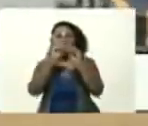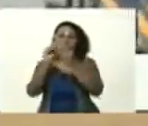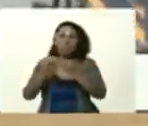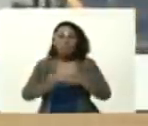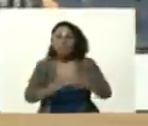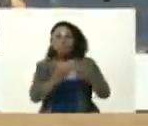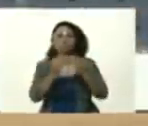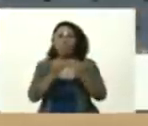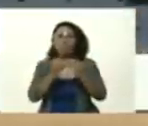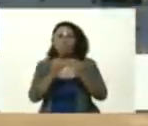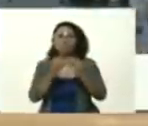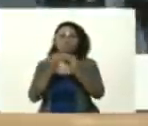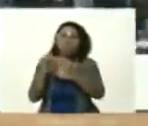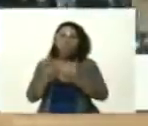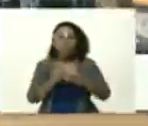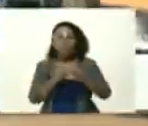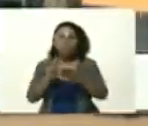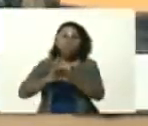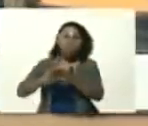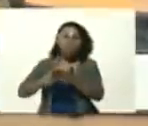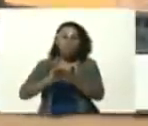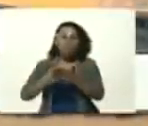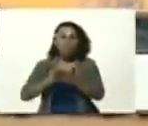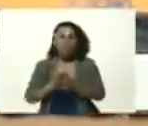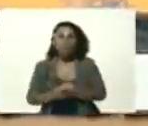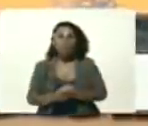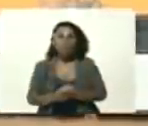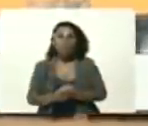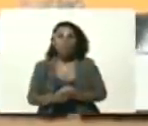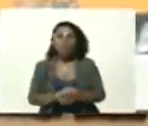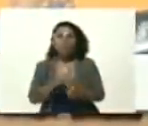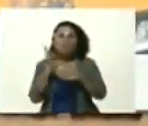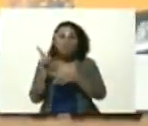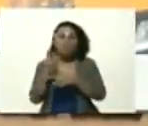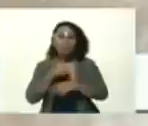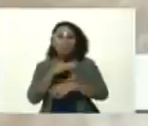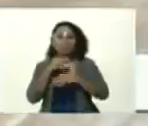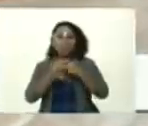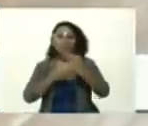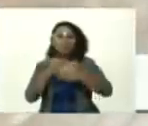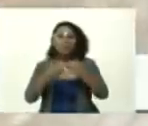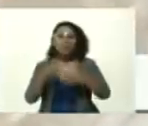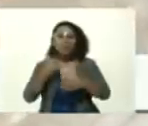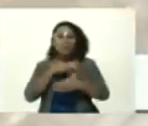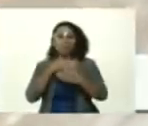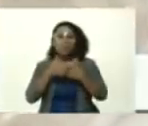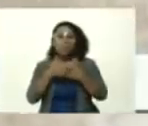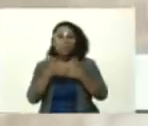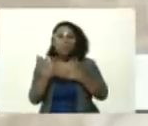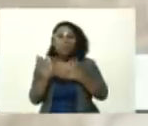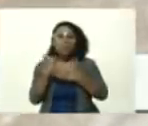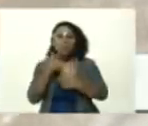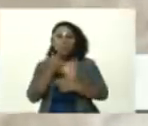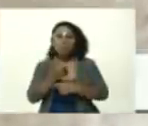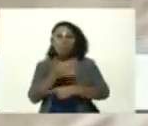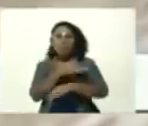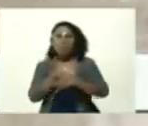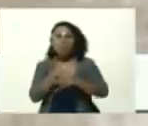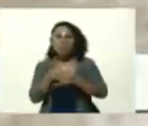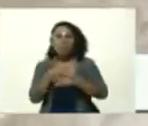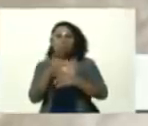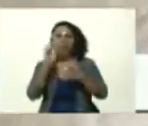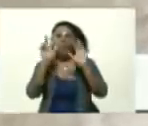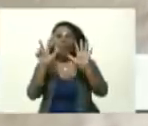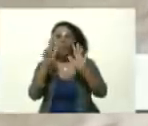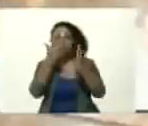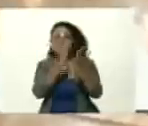rehabilitación, restauración, recuperación. Y así lo estamos haciendo. Hoy tenemos abierto, como dijo el ministro, 8 frentes